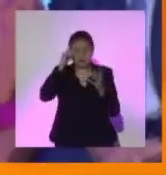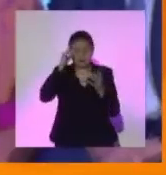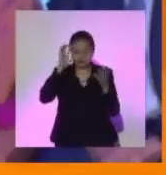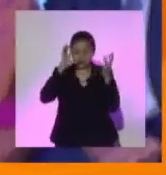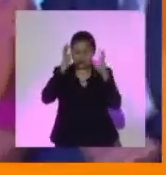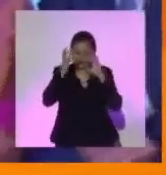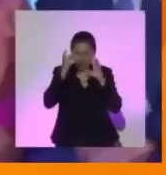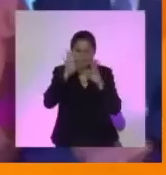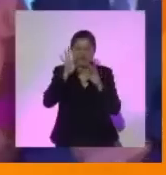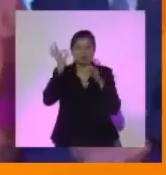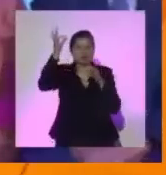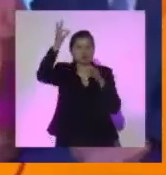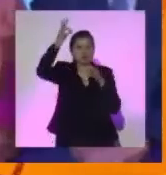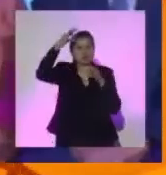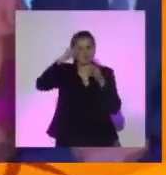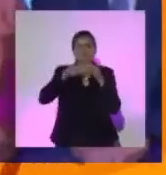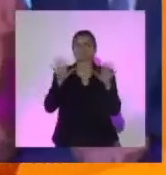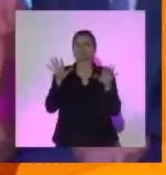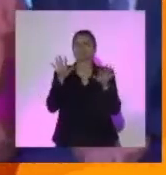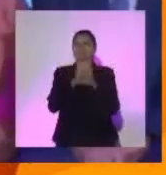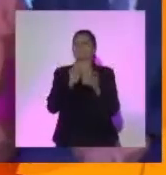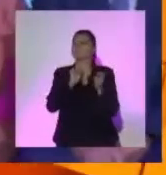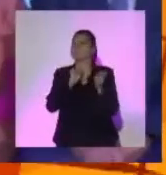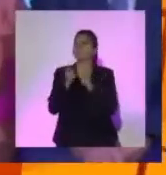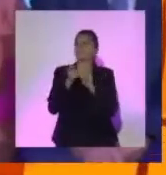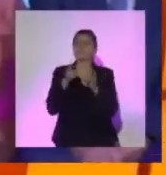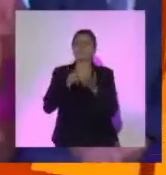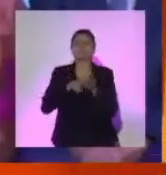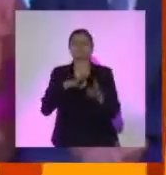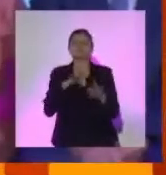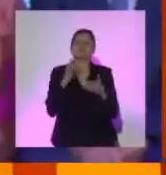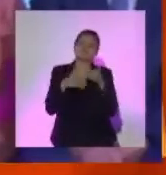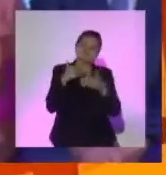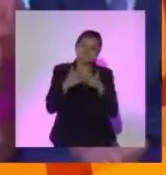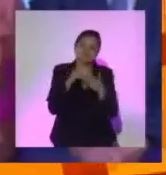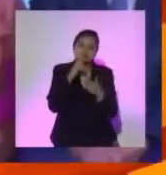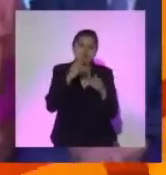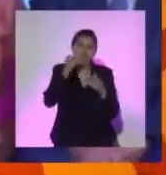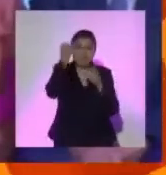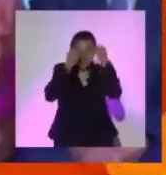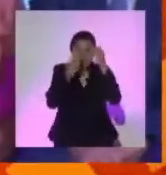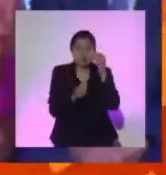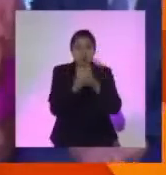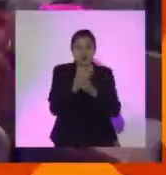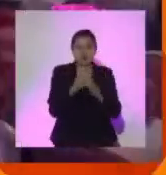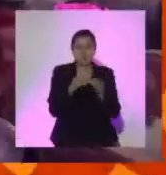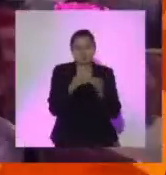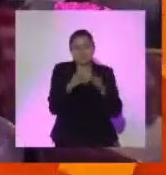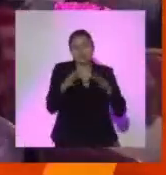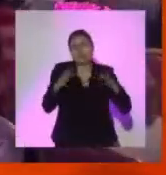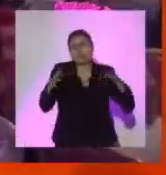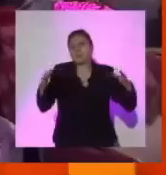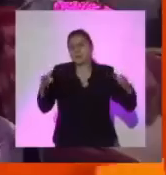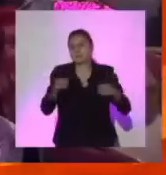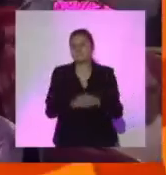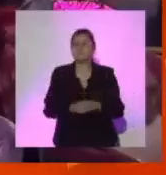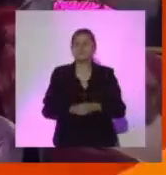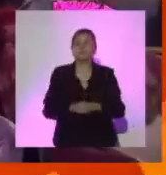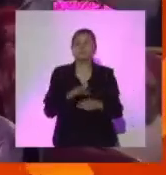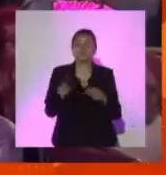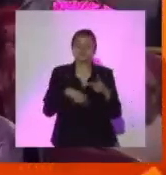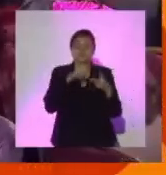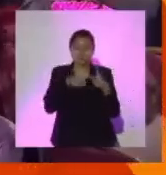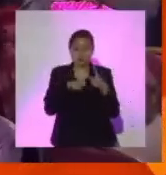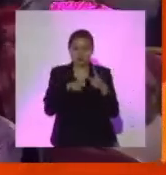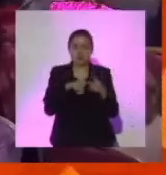iniciaron culturales librerías y demás que tengo que decir han sido insuficientes Honestamente yo no había visto y lo